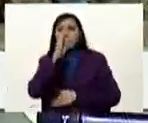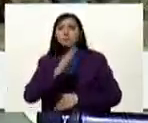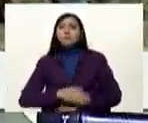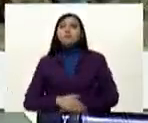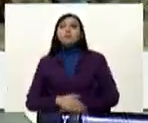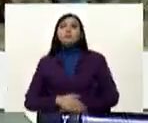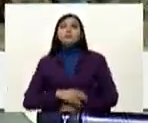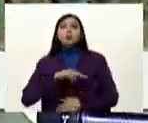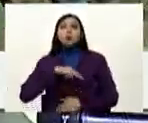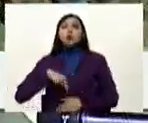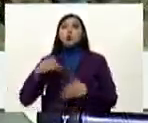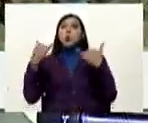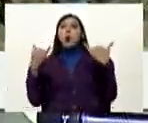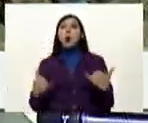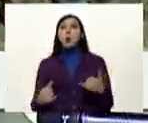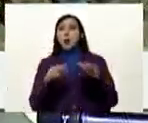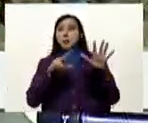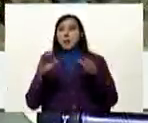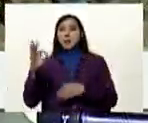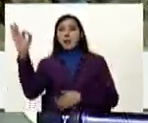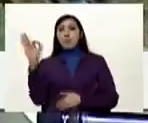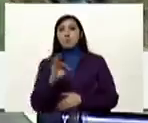Vamos rumbo ahorita al 70%.